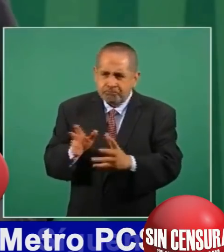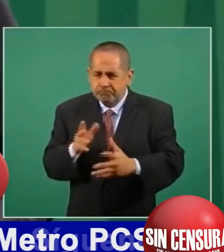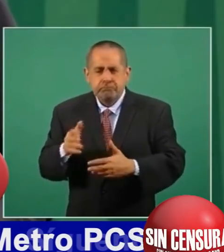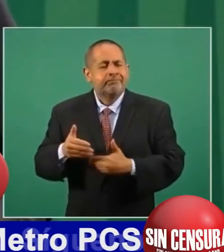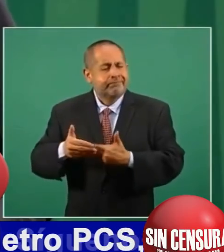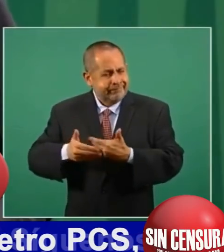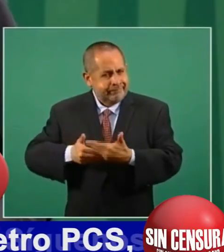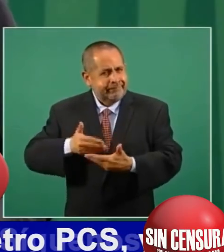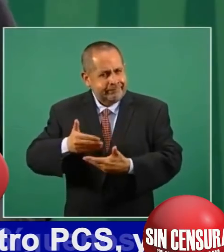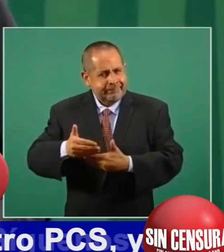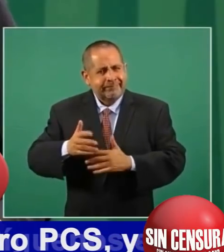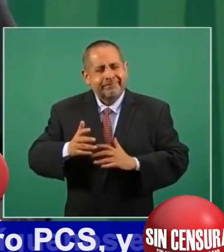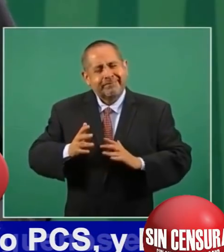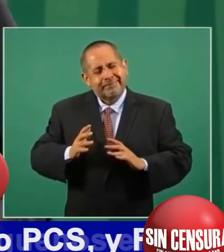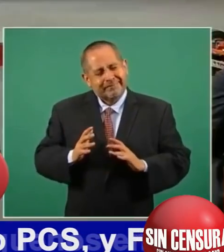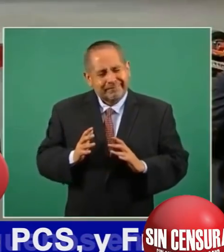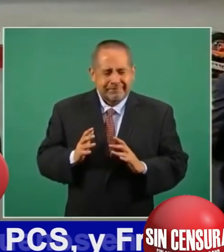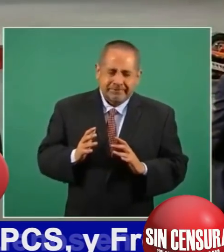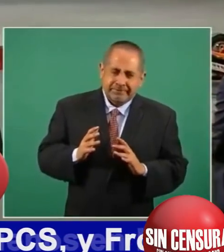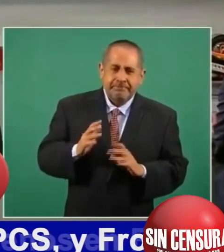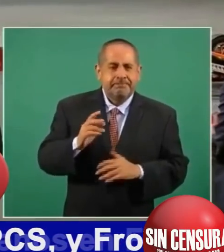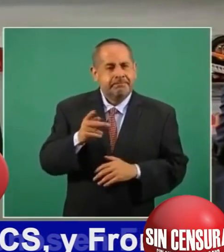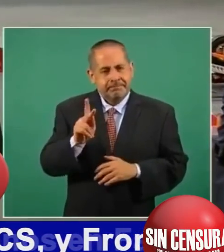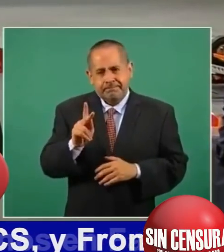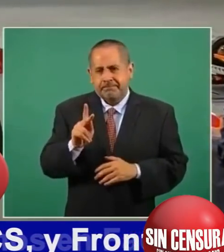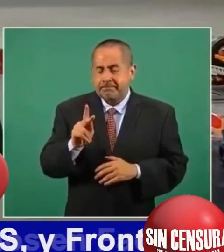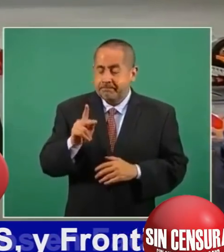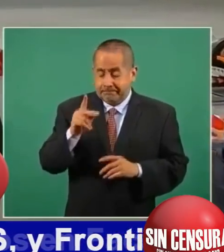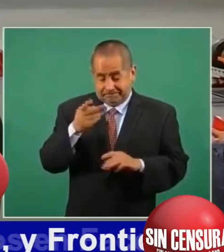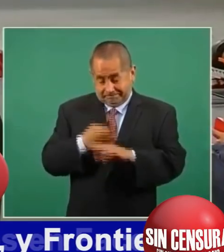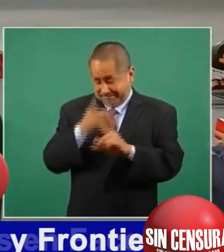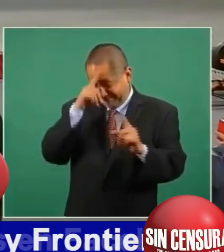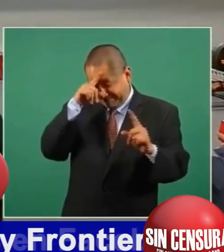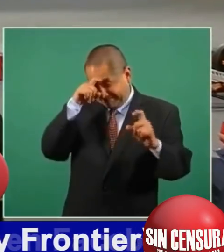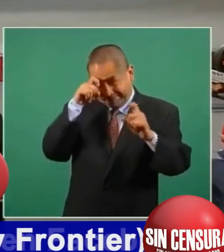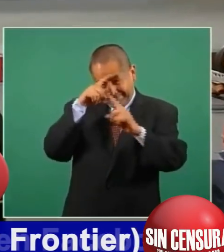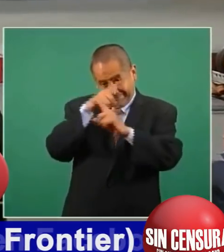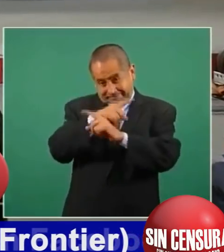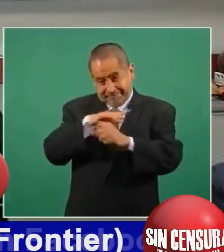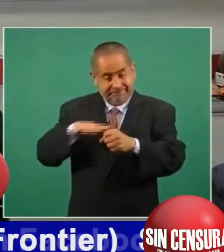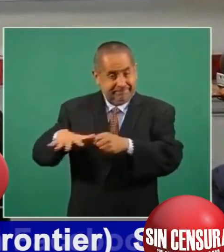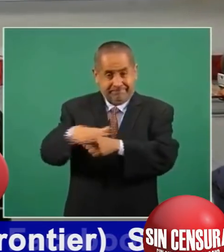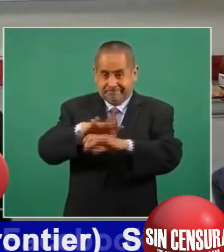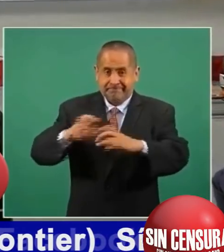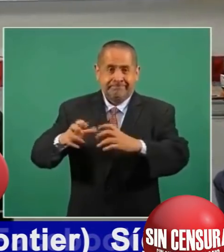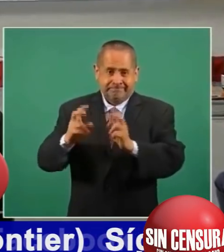avanzado, pero es muy conflictiva esa frontera,